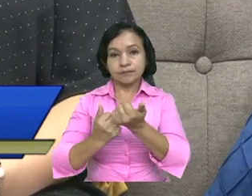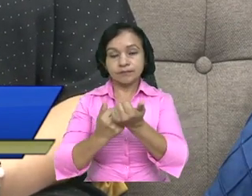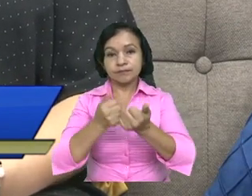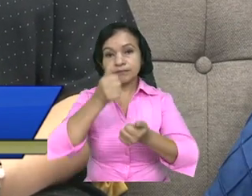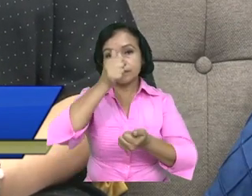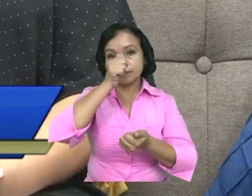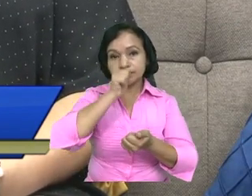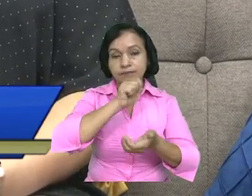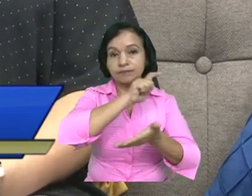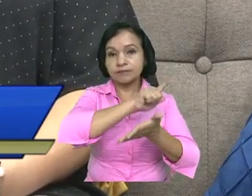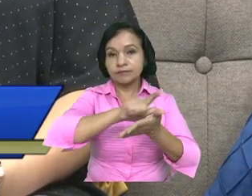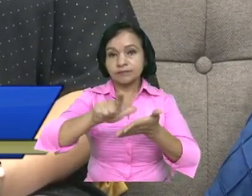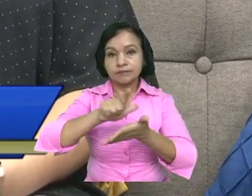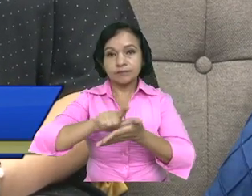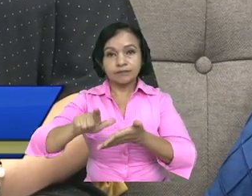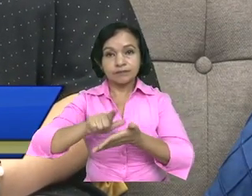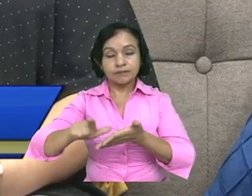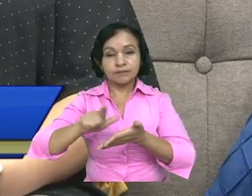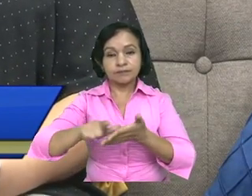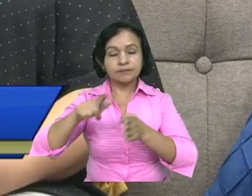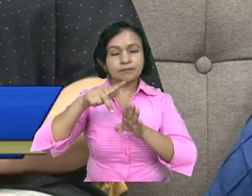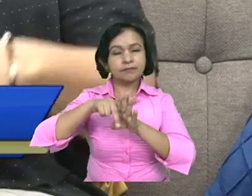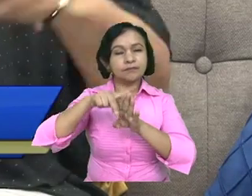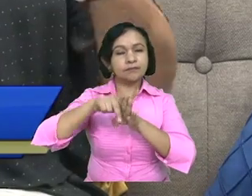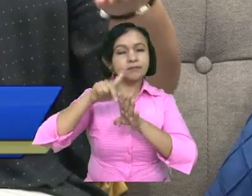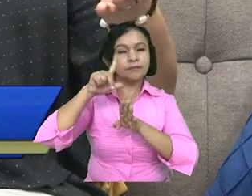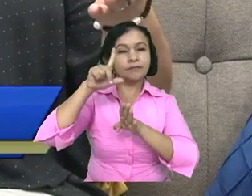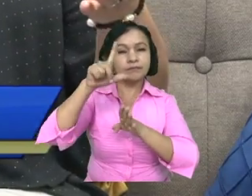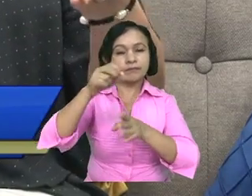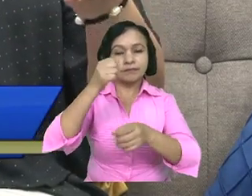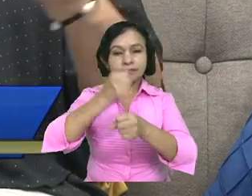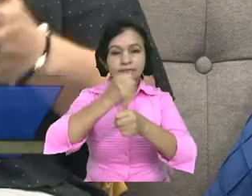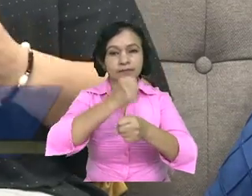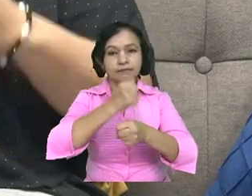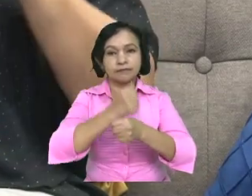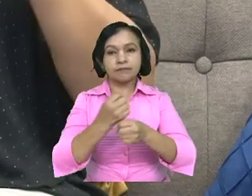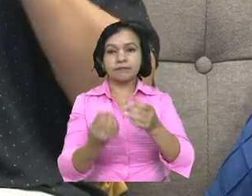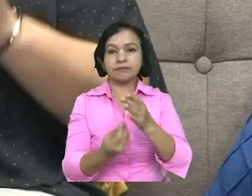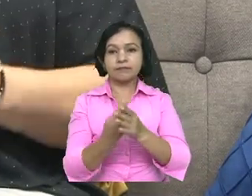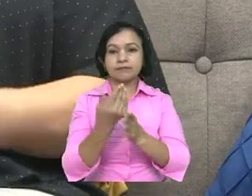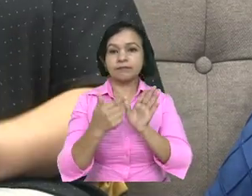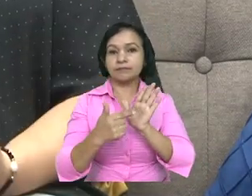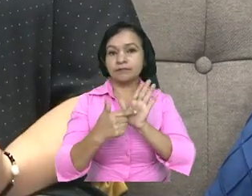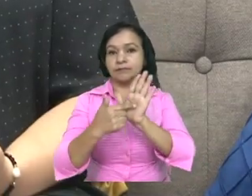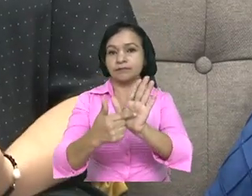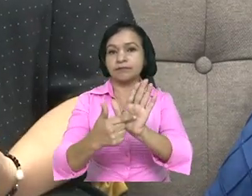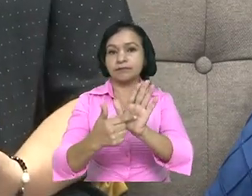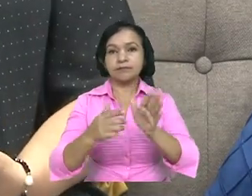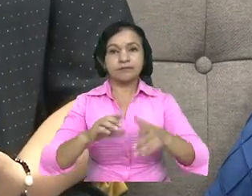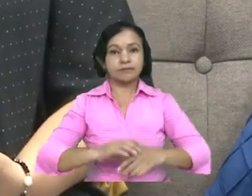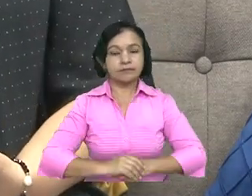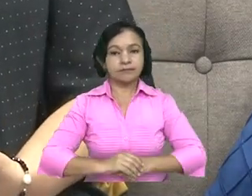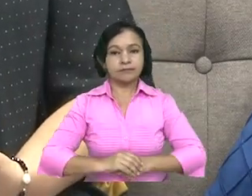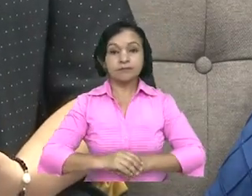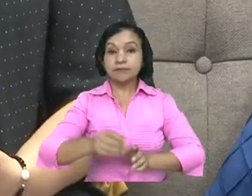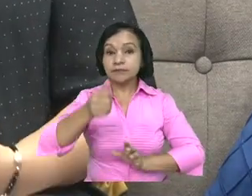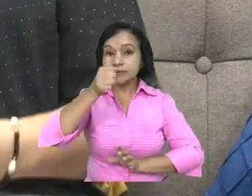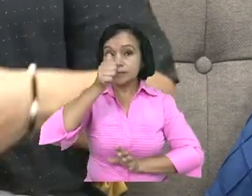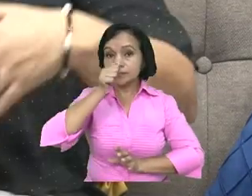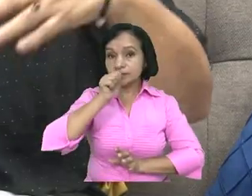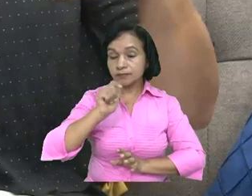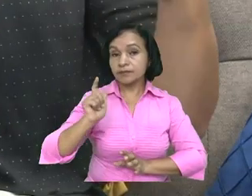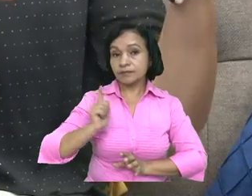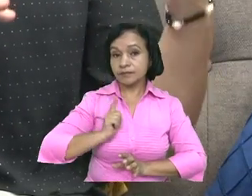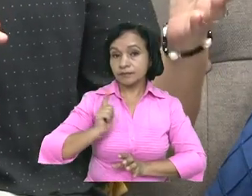y saneamiento rural en el trabajo productivo. Por ejemplo, claro. Si tenés agua, vas